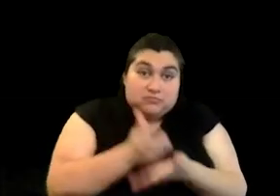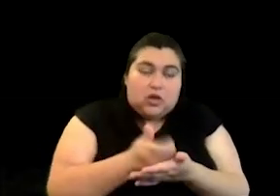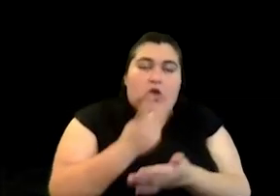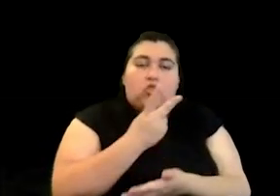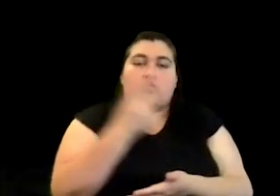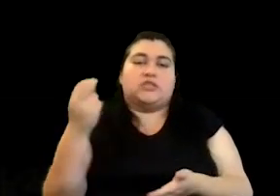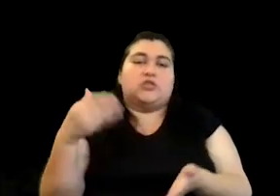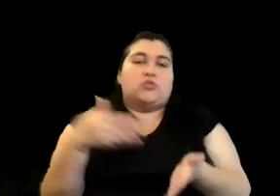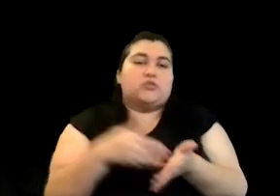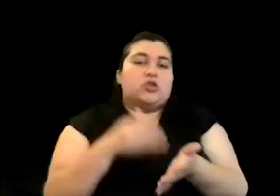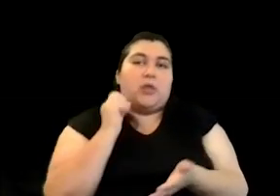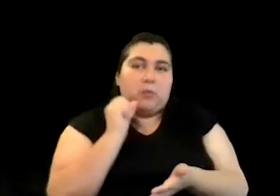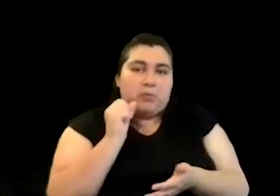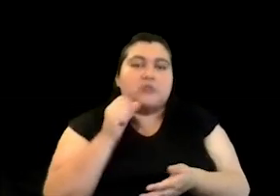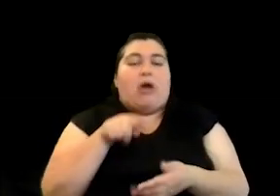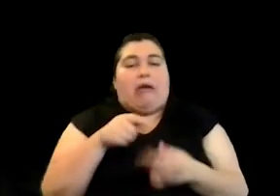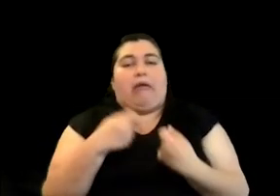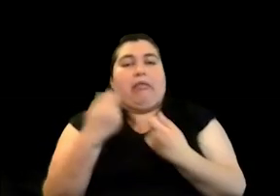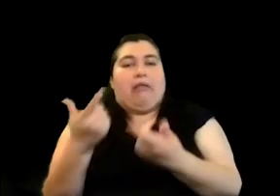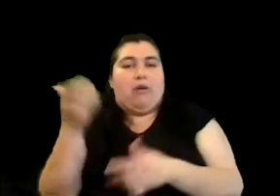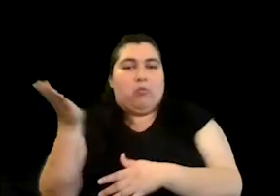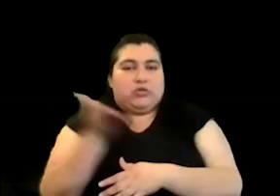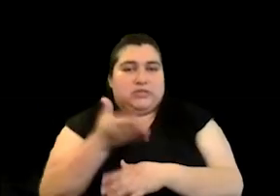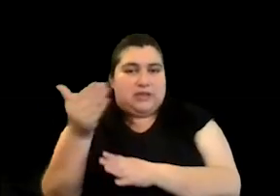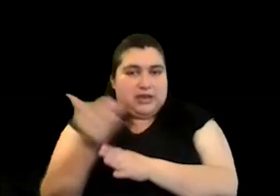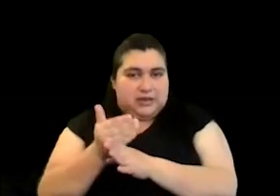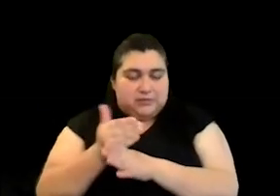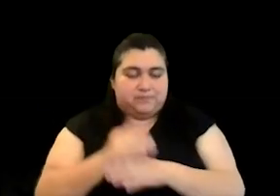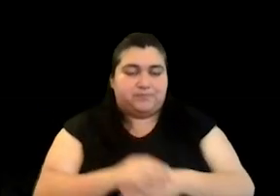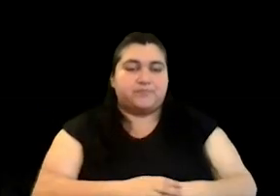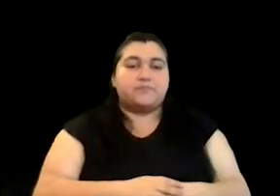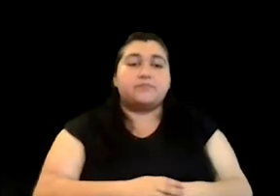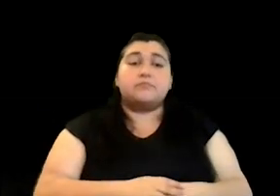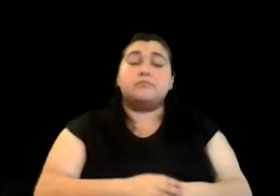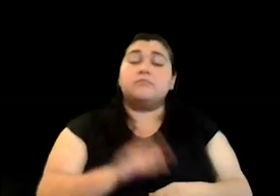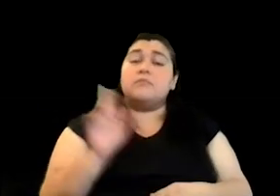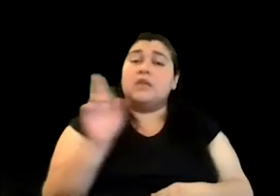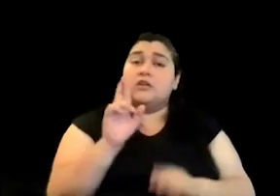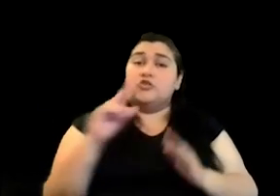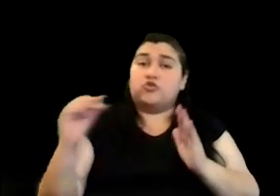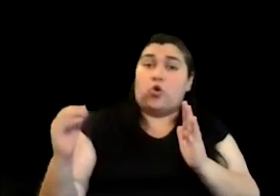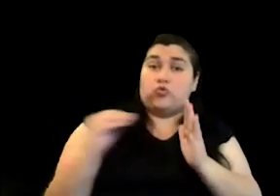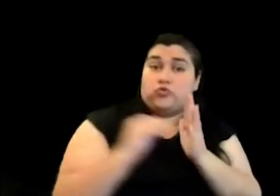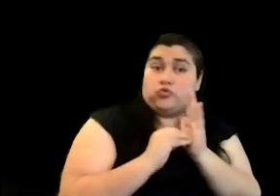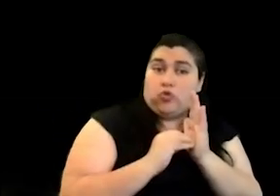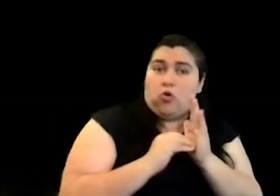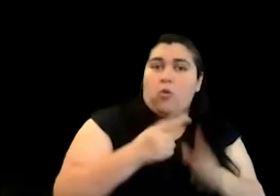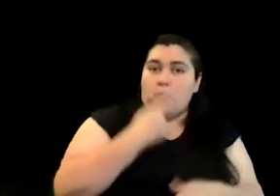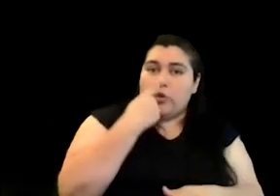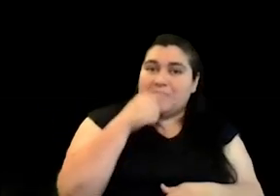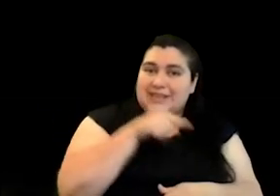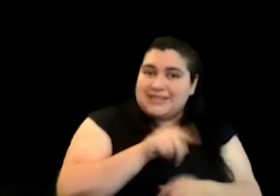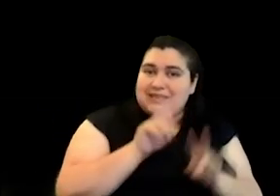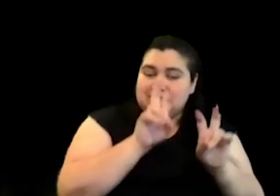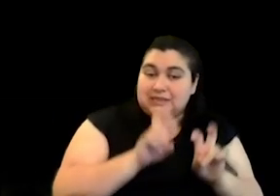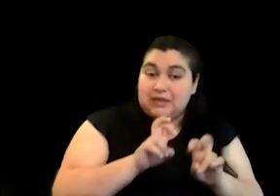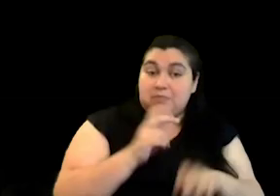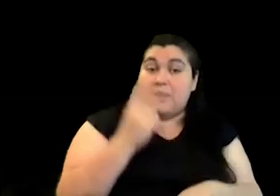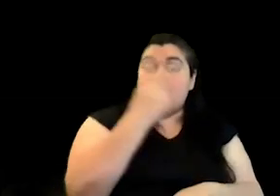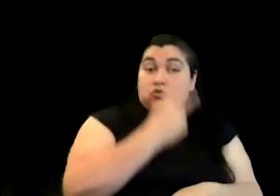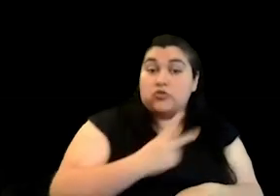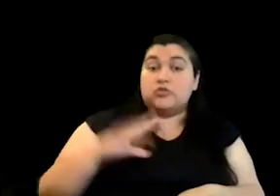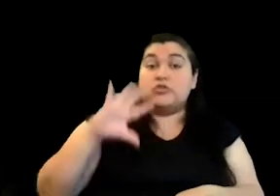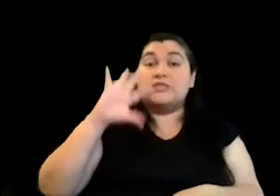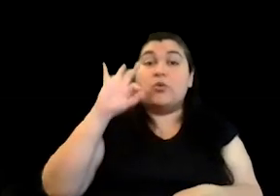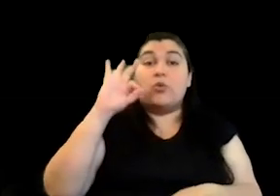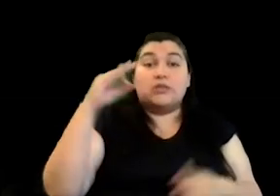pesos. Algo interesante que incorpora esta resolución es que estos importes de los 250